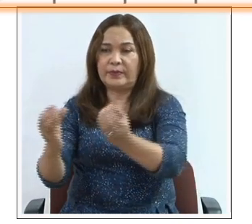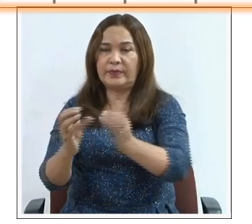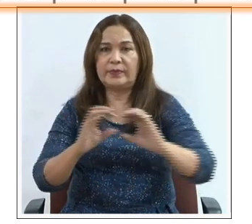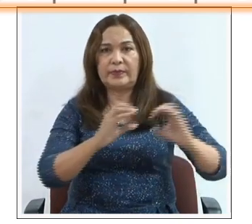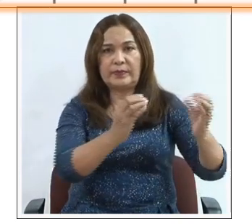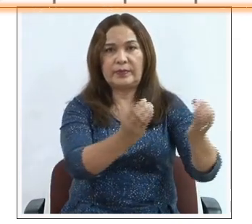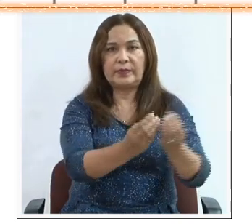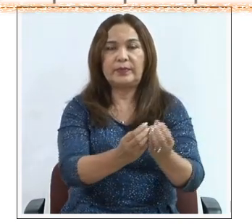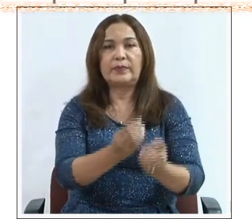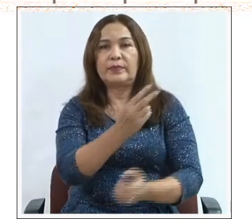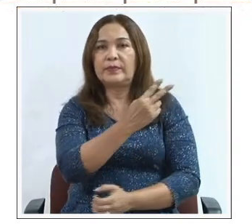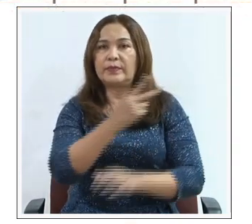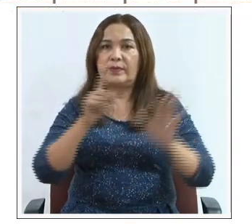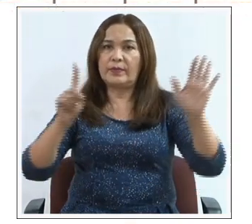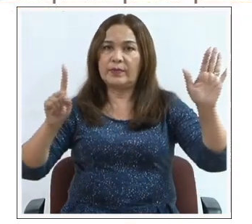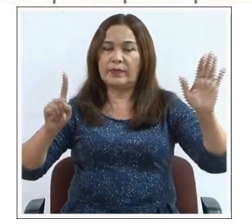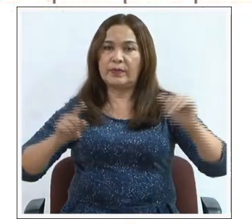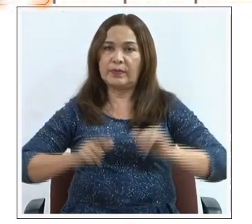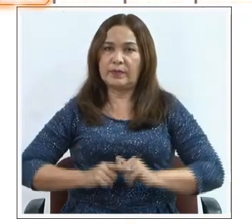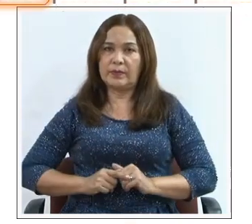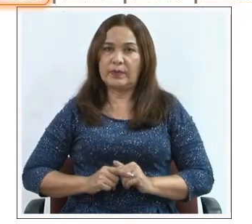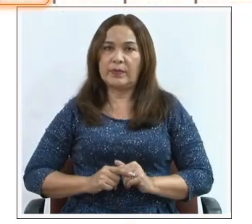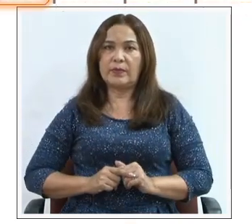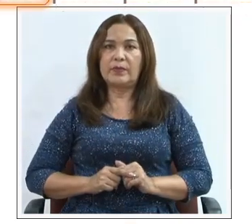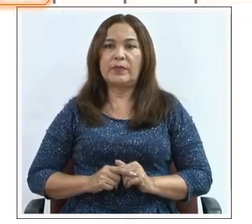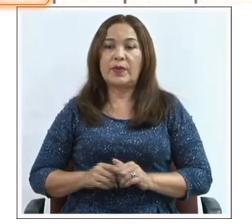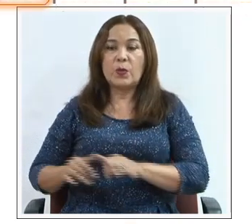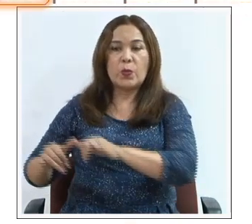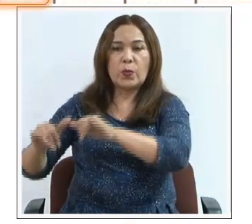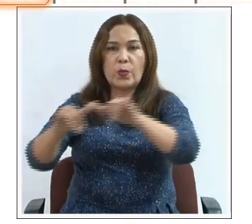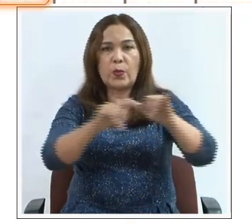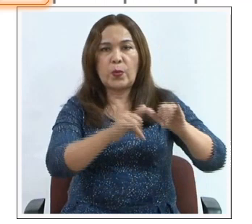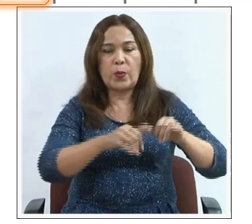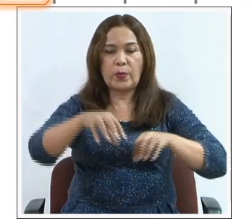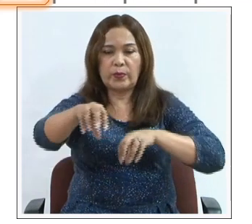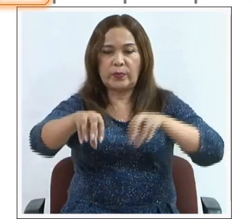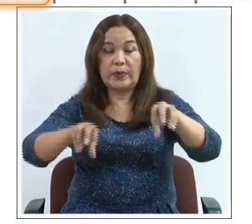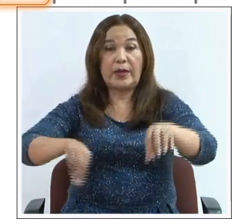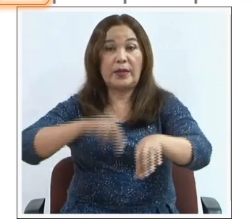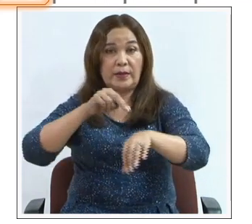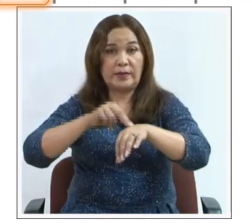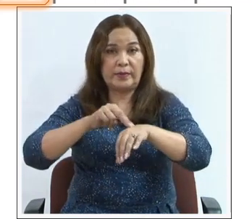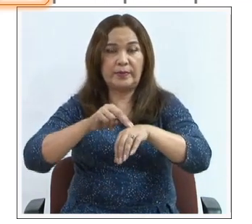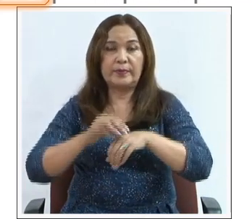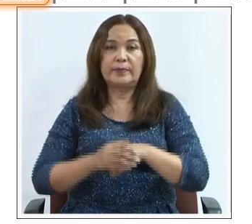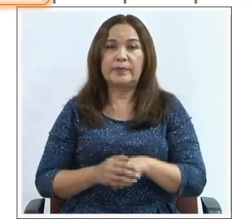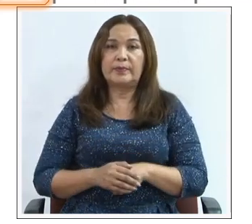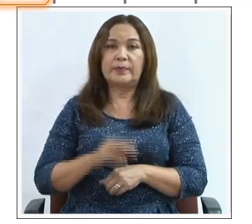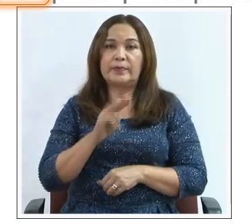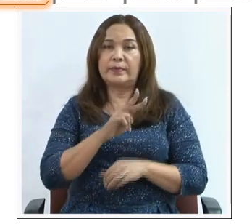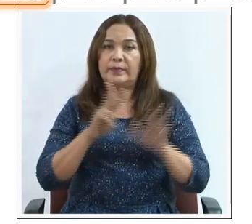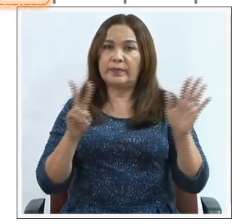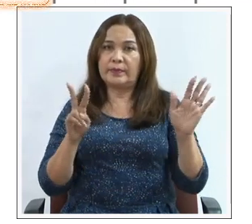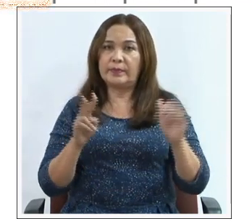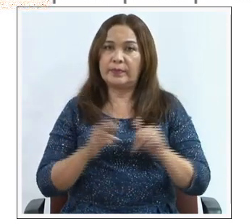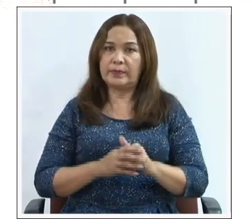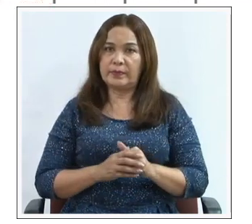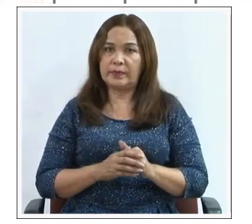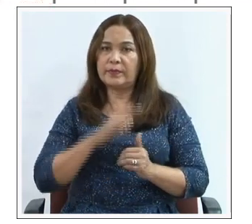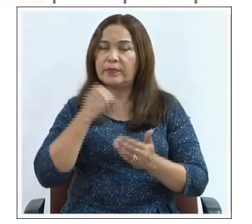día 26 simultánea nacional de ajedrez día 27